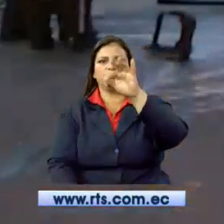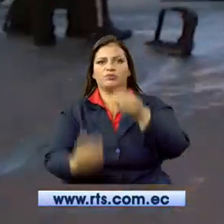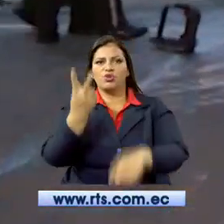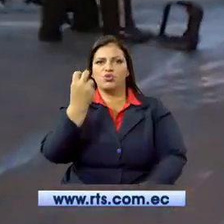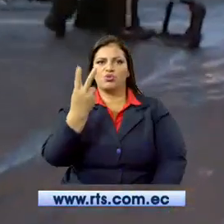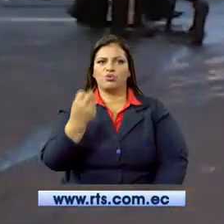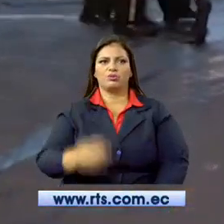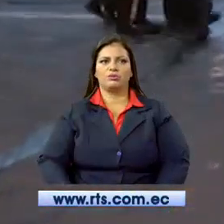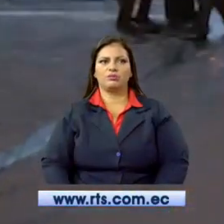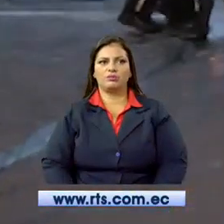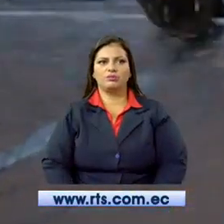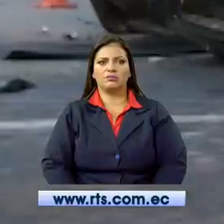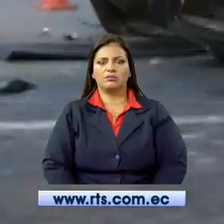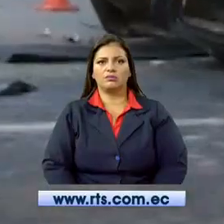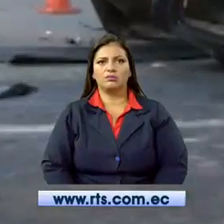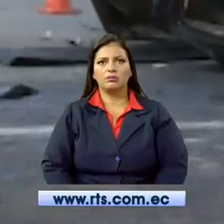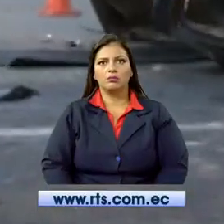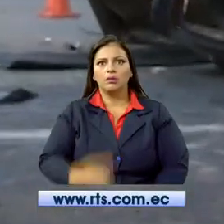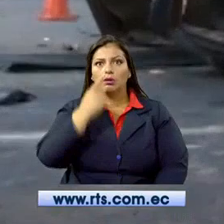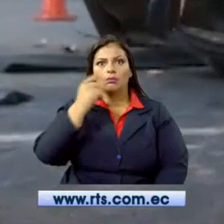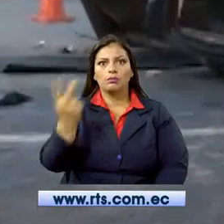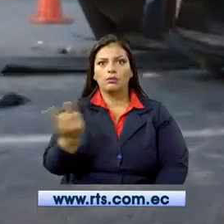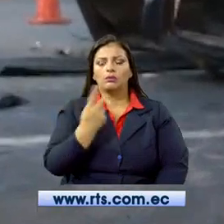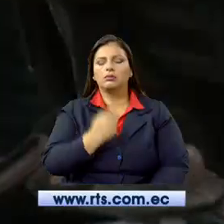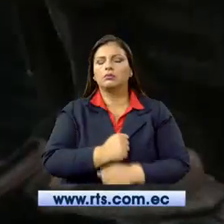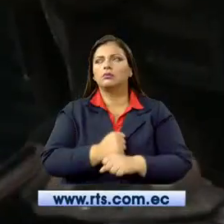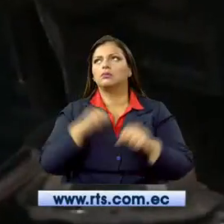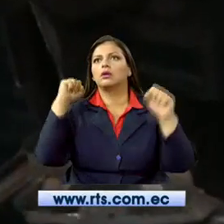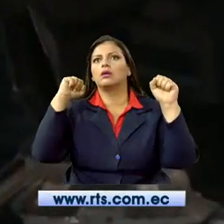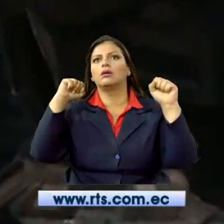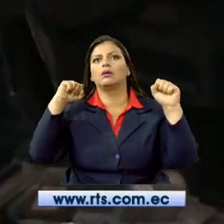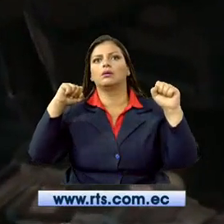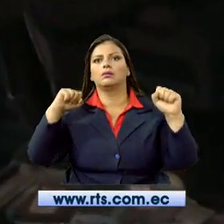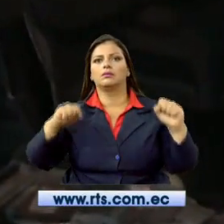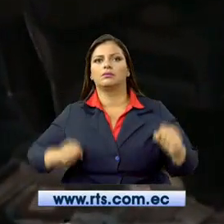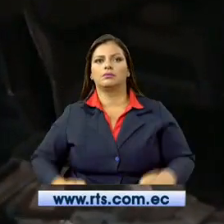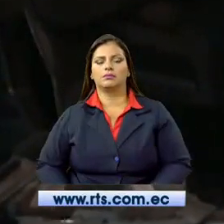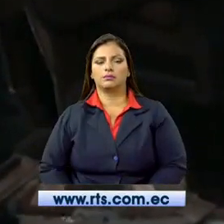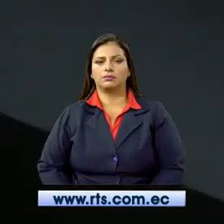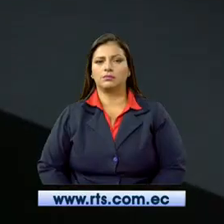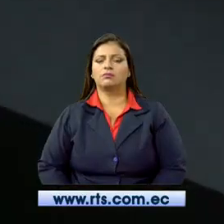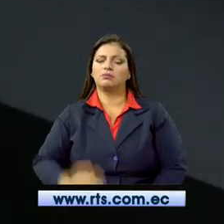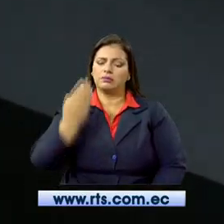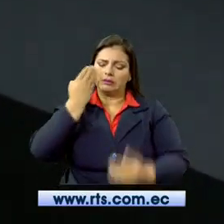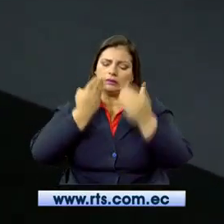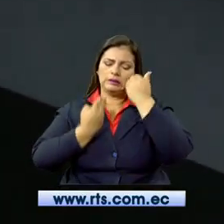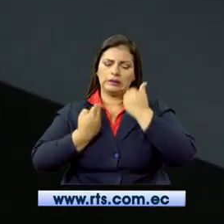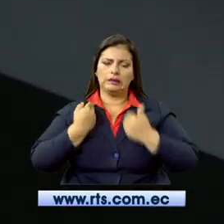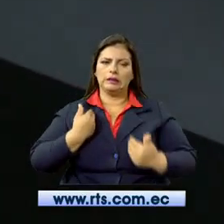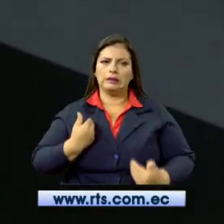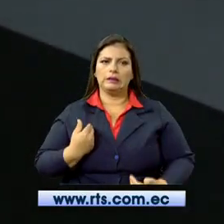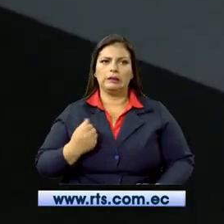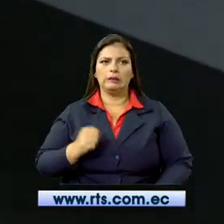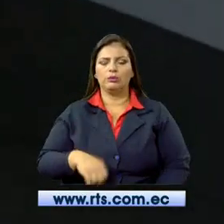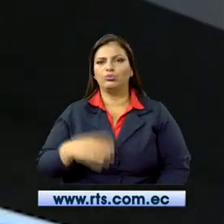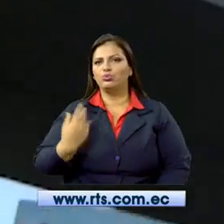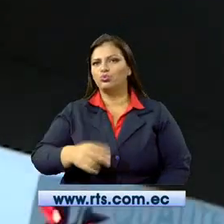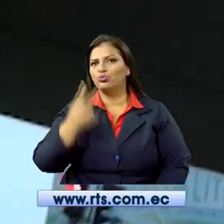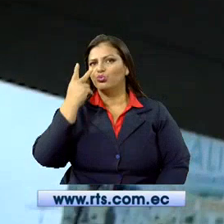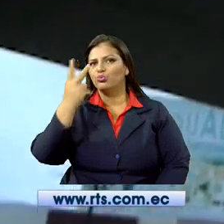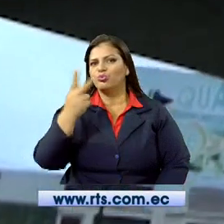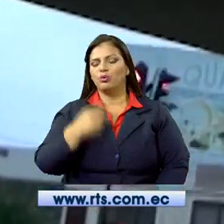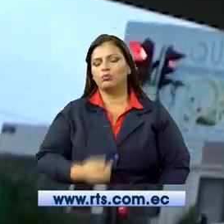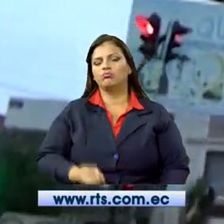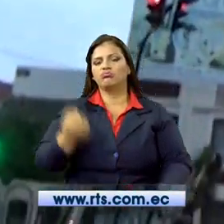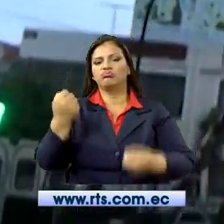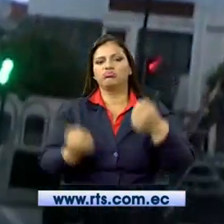Para muchos fue un milagro que las dos personas ocupantes de esta camioneta resulten solamente heridas tras romper las barandas de seguridad del puente